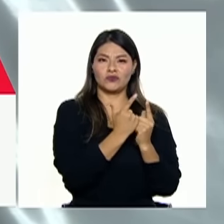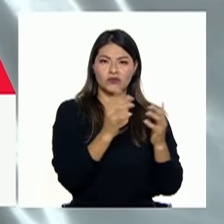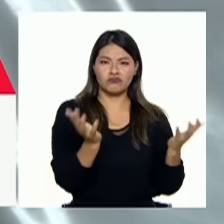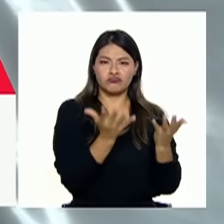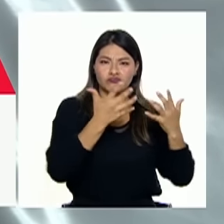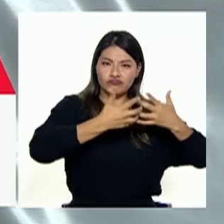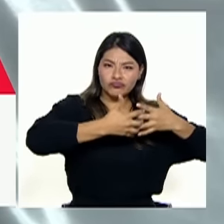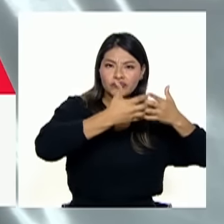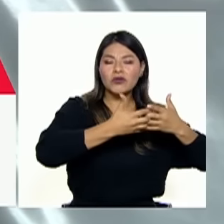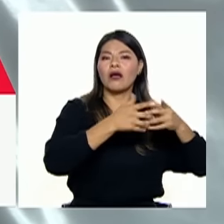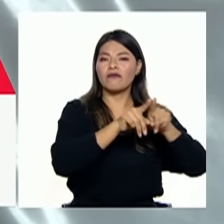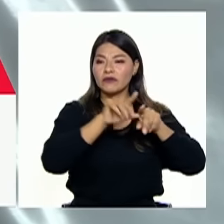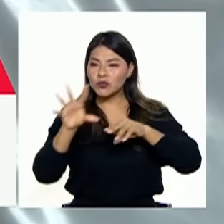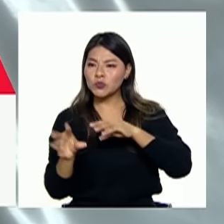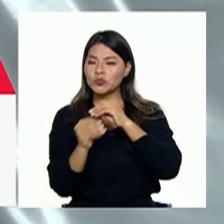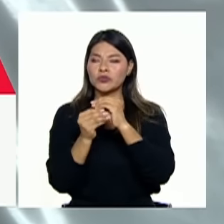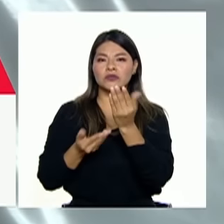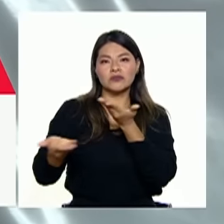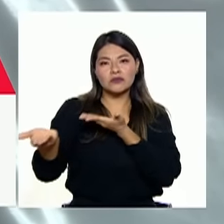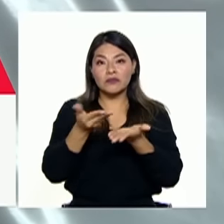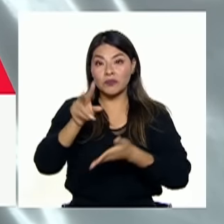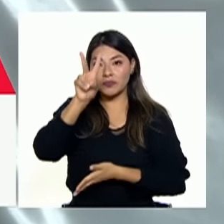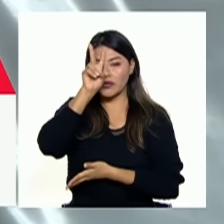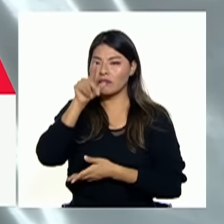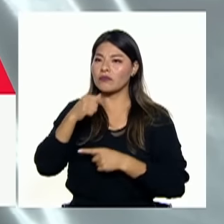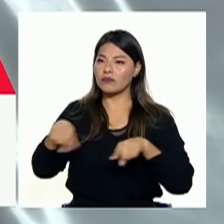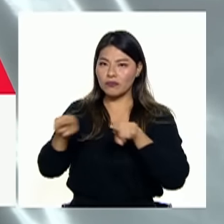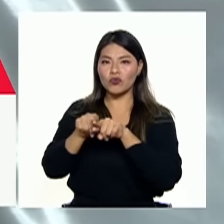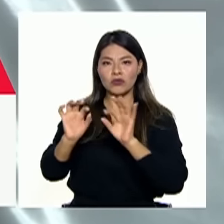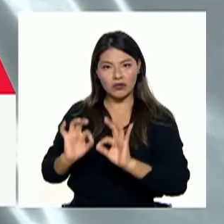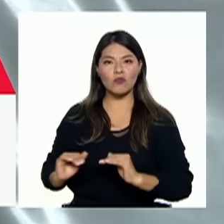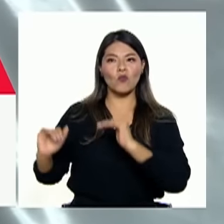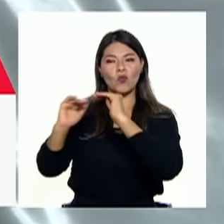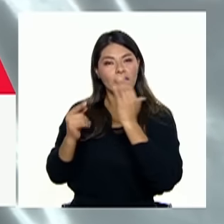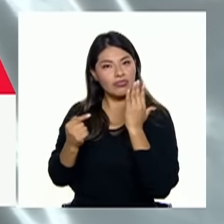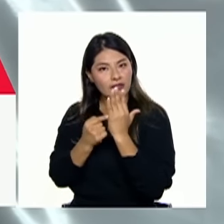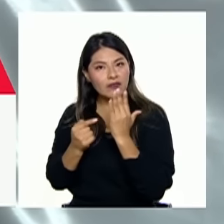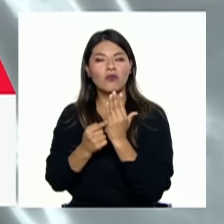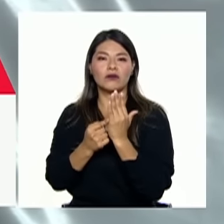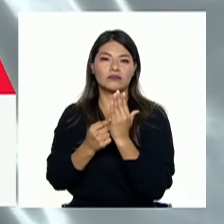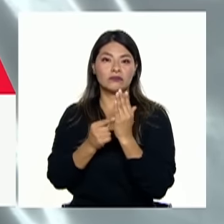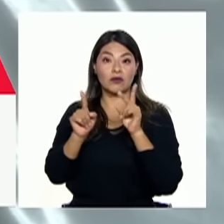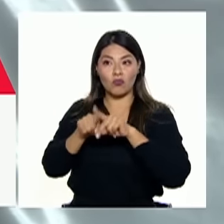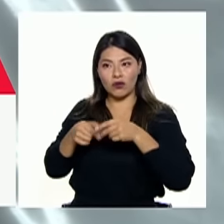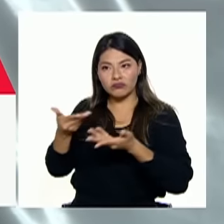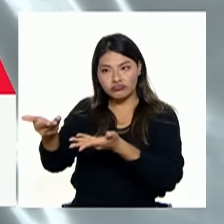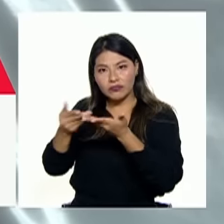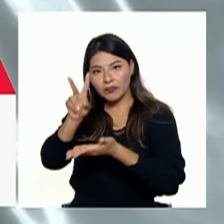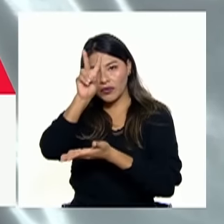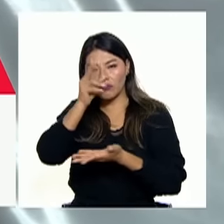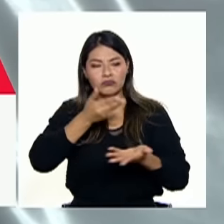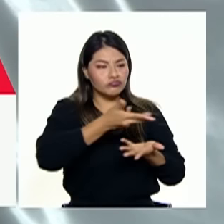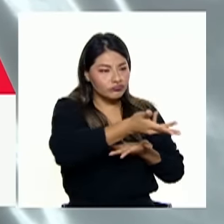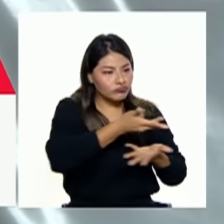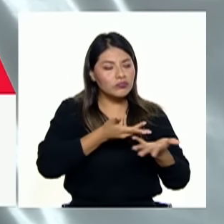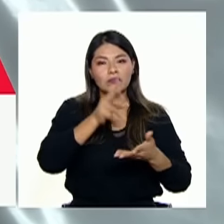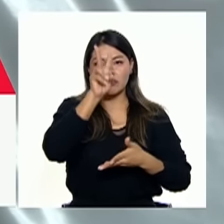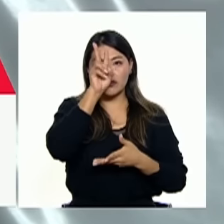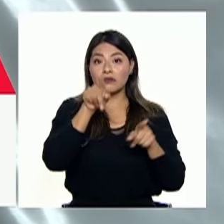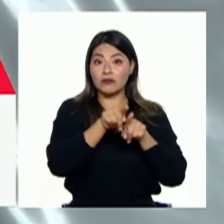potenciar el servicio de nuestro país, la tecnología al servicio de nuestro país. A la vez generará